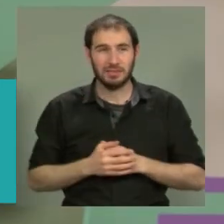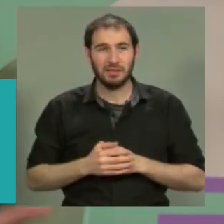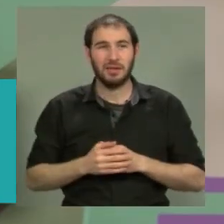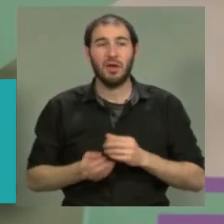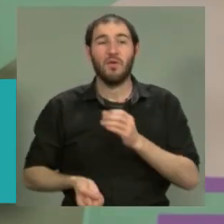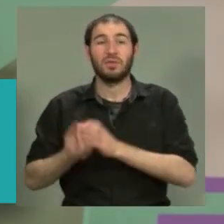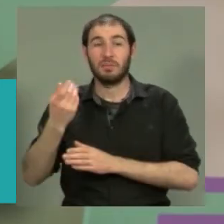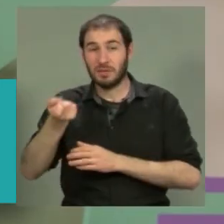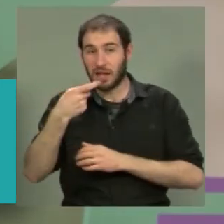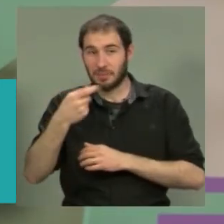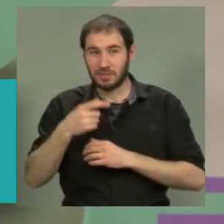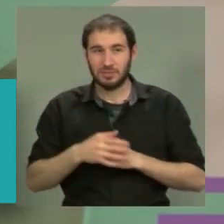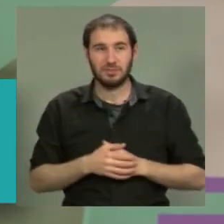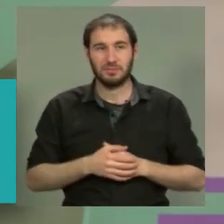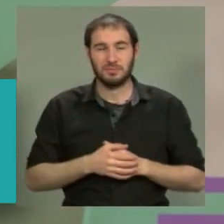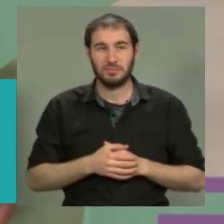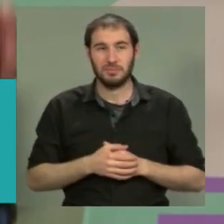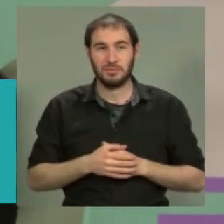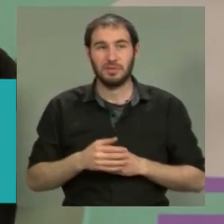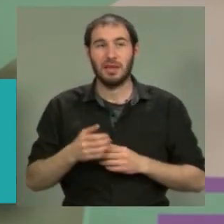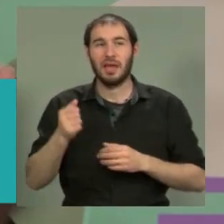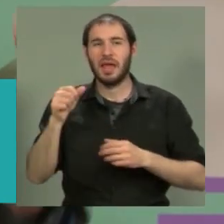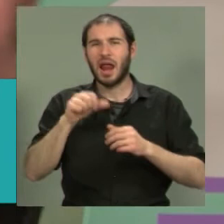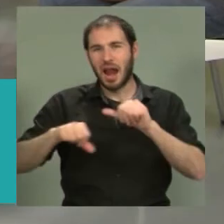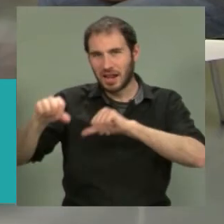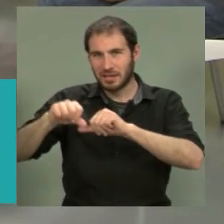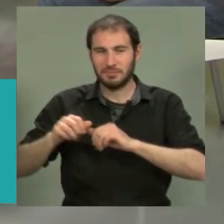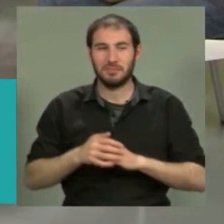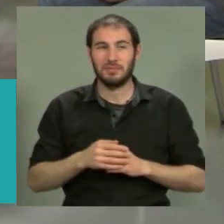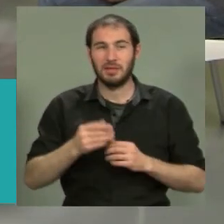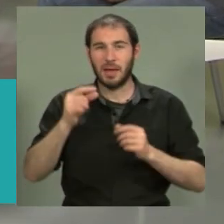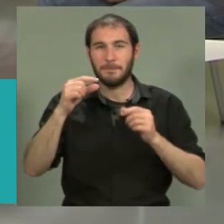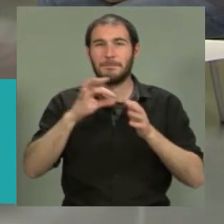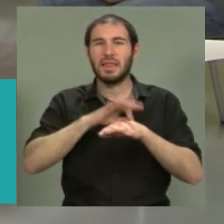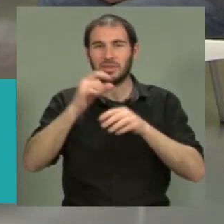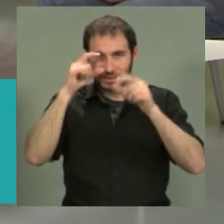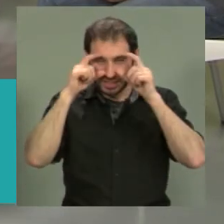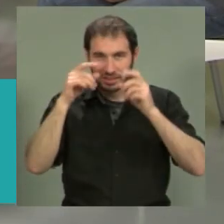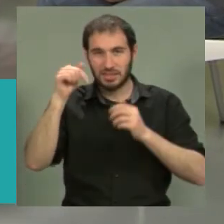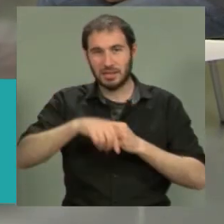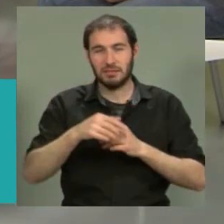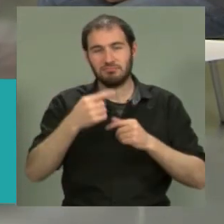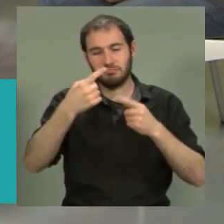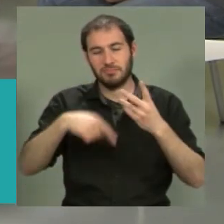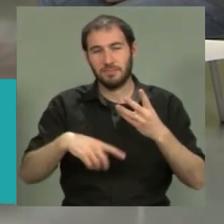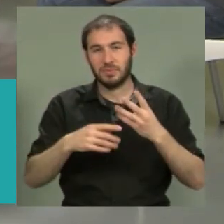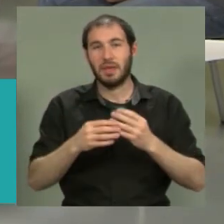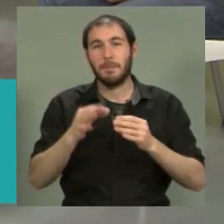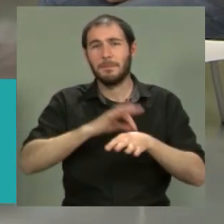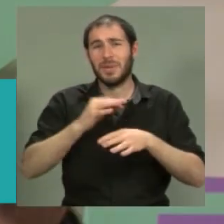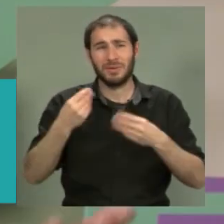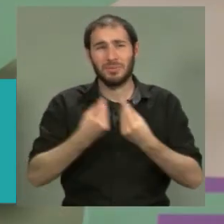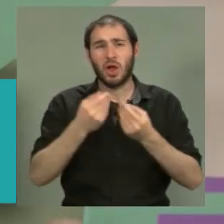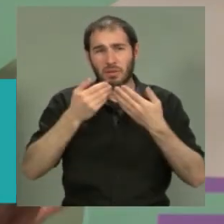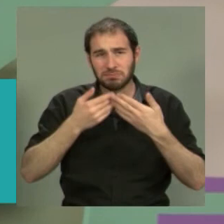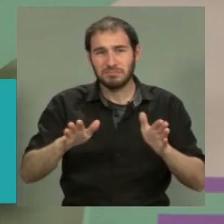Islam, de los medicamentos. de los medicamentos, la alquimia. de la oftalmología, de todos los grandes médicos que abrieron